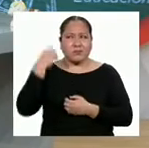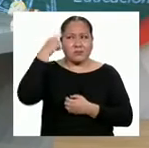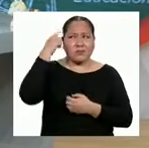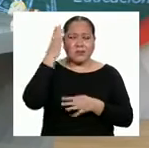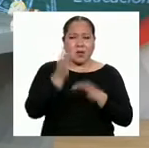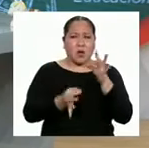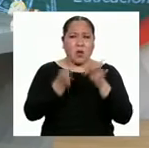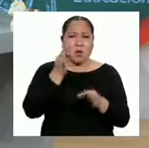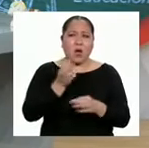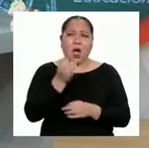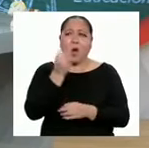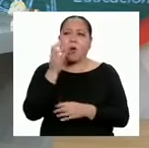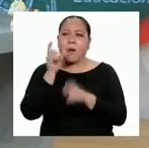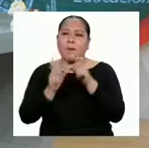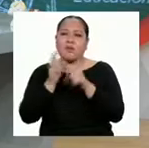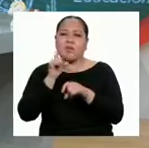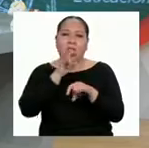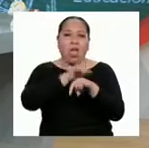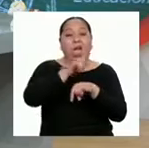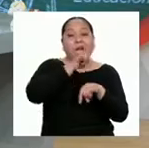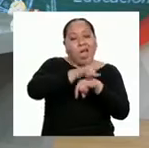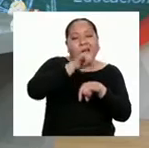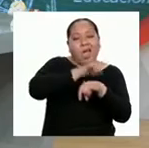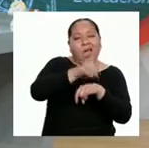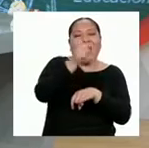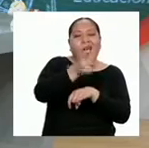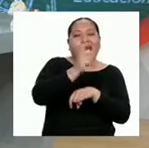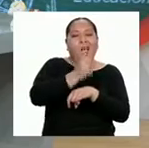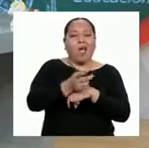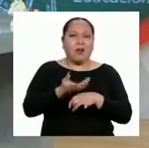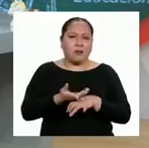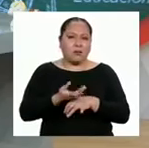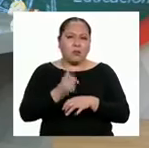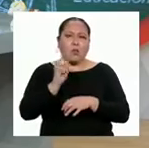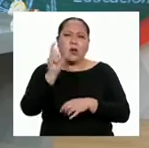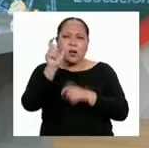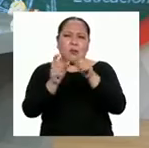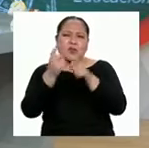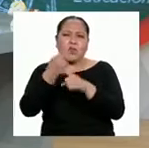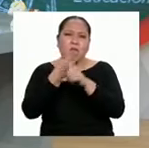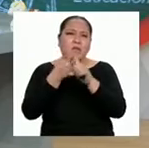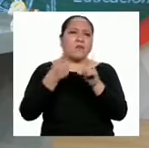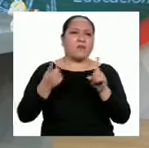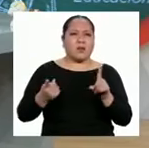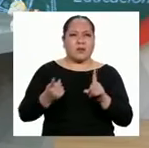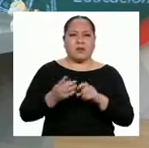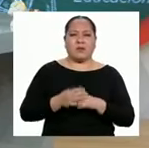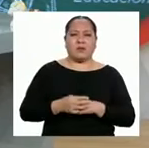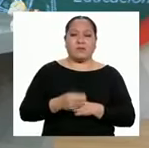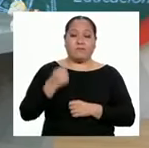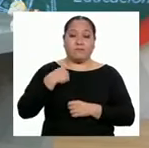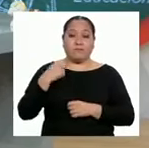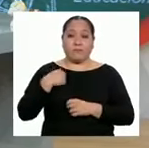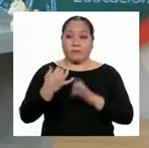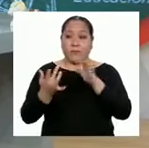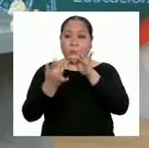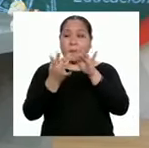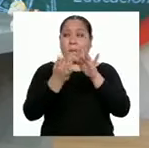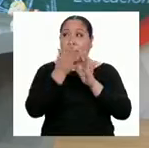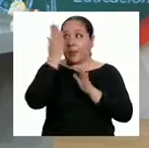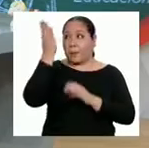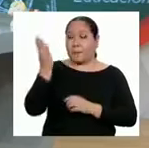algunas personas se burlen de otras simplemente porque parecen diferentes. Por eso me comuniqué con